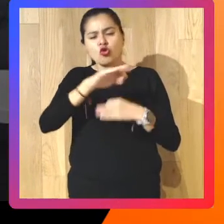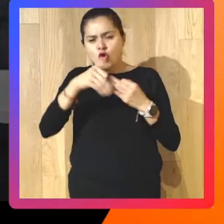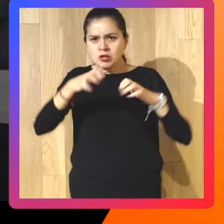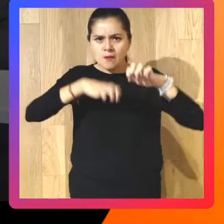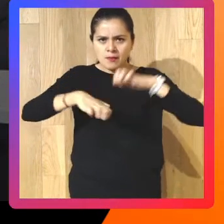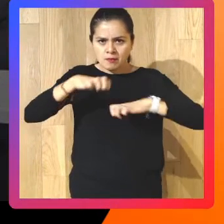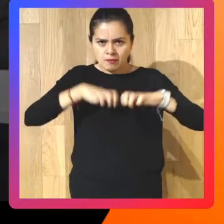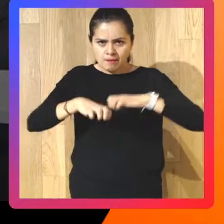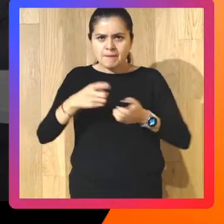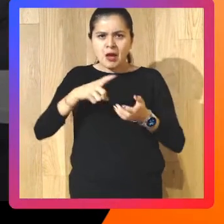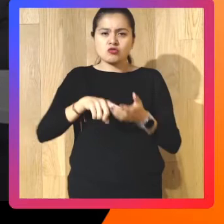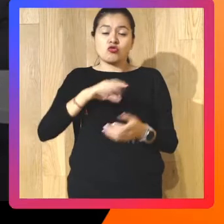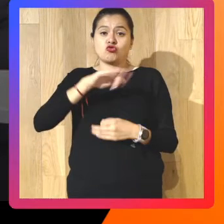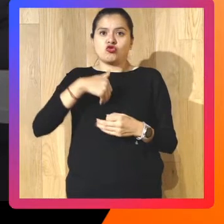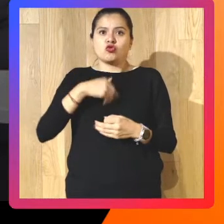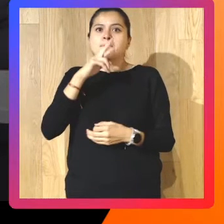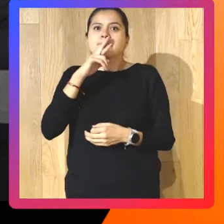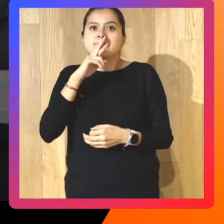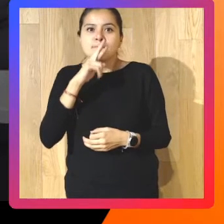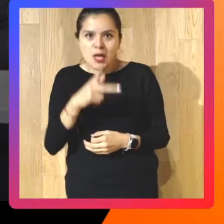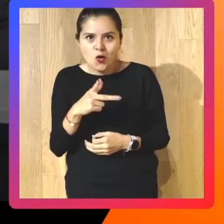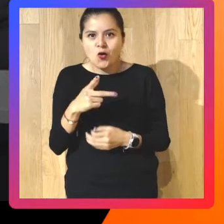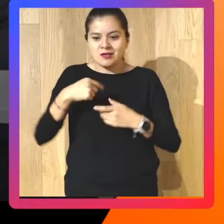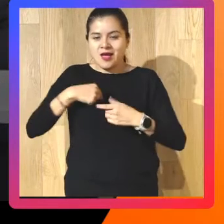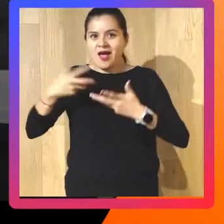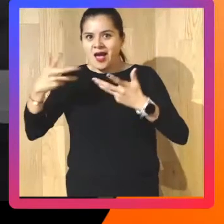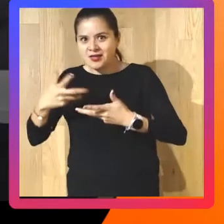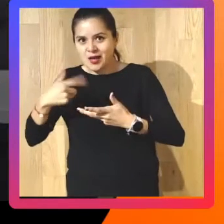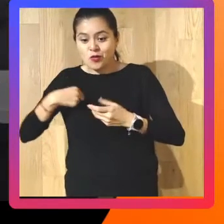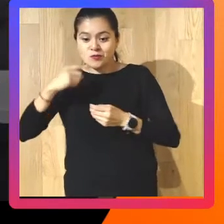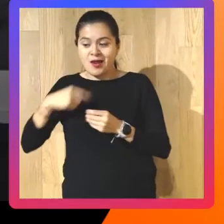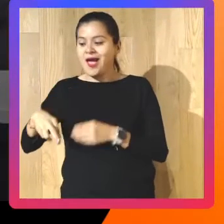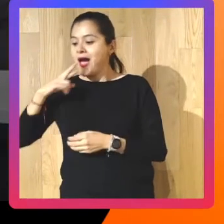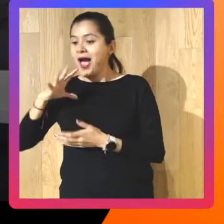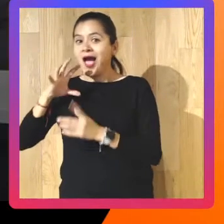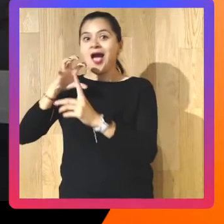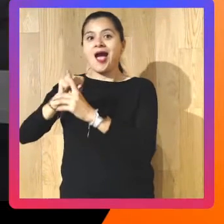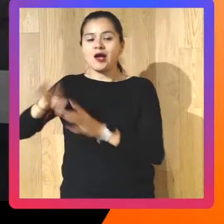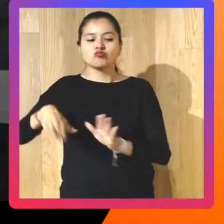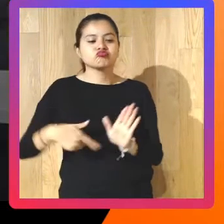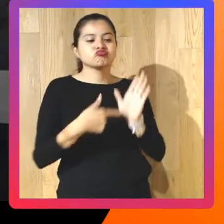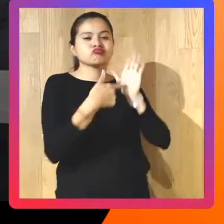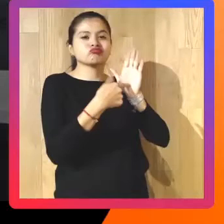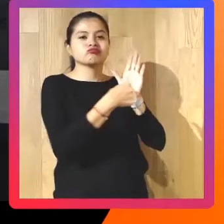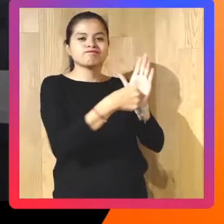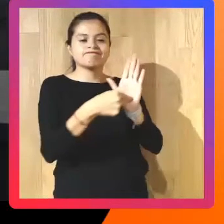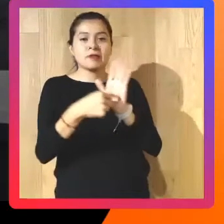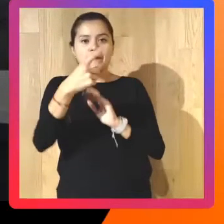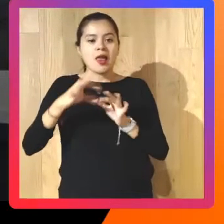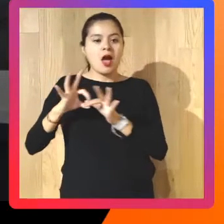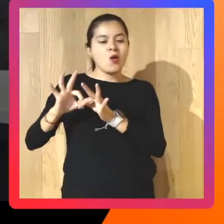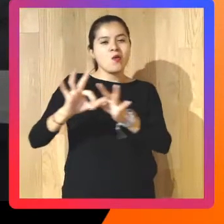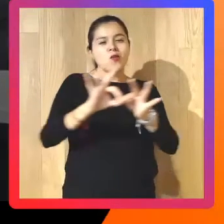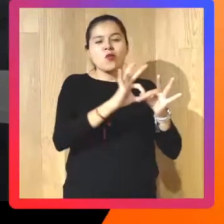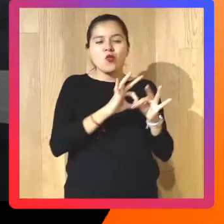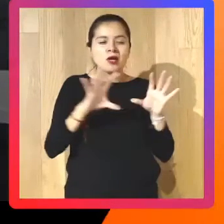exponiendo nuestras mejores prácticas para que permee de manera transversal y consigamos la unidad empresarial que nos